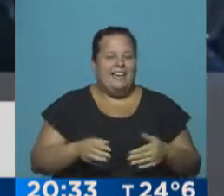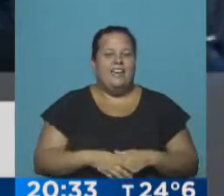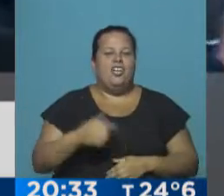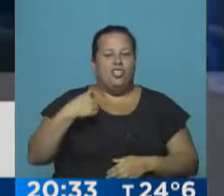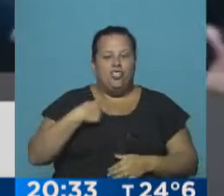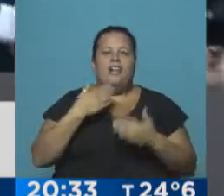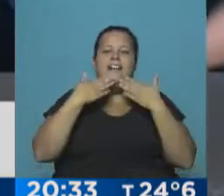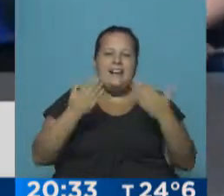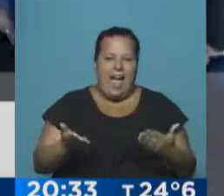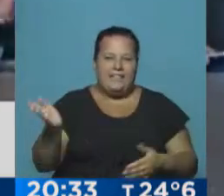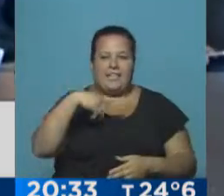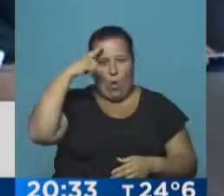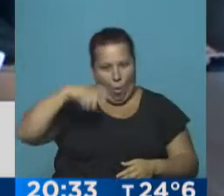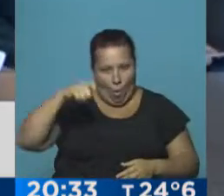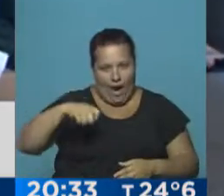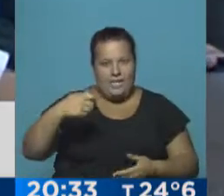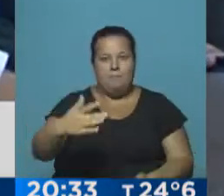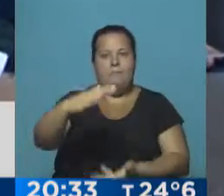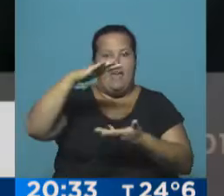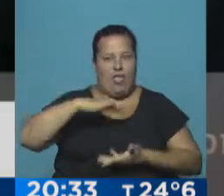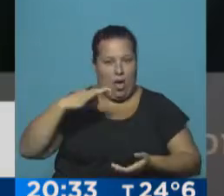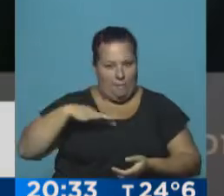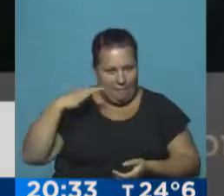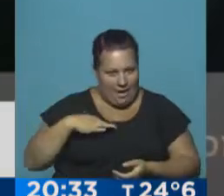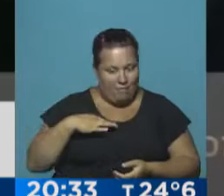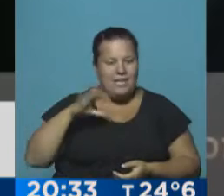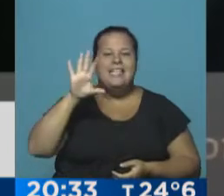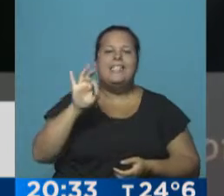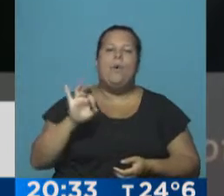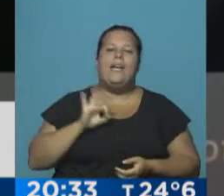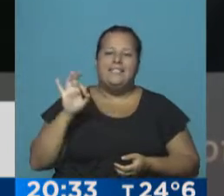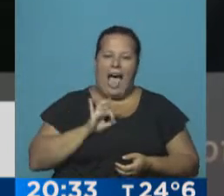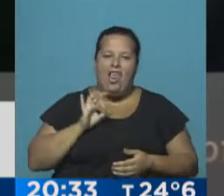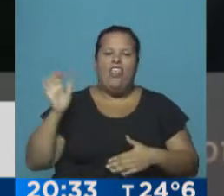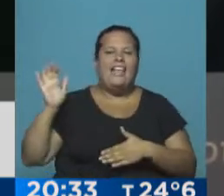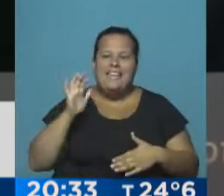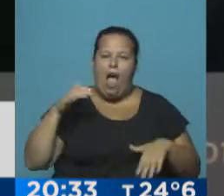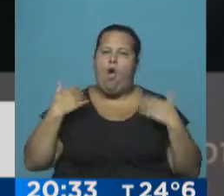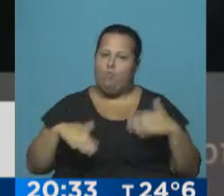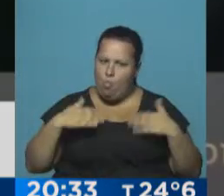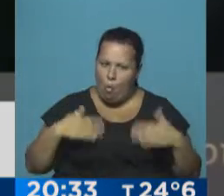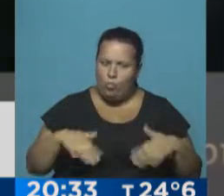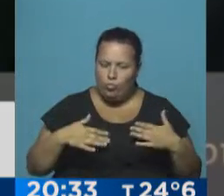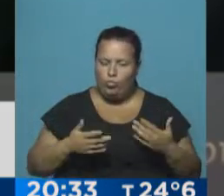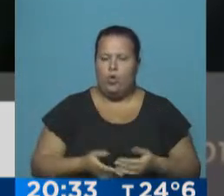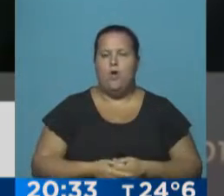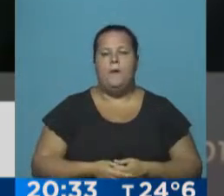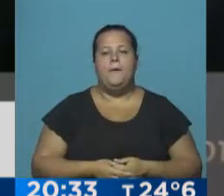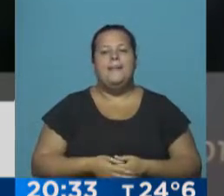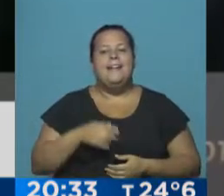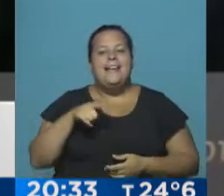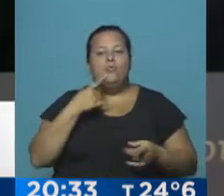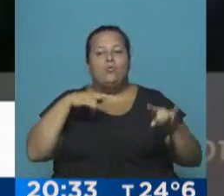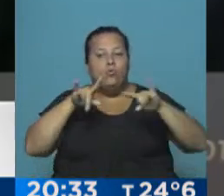Yo quiero agradecer mucho al jurado que me ha entregado este premio. Son 50 años con el tango, es mucho tiempo. Es